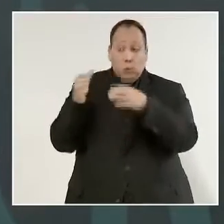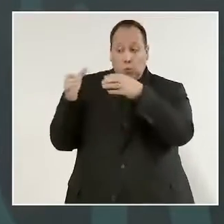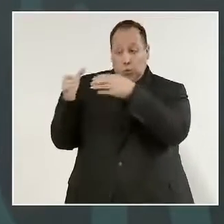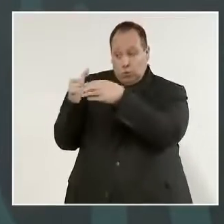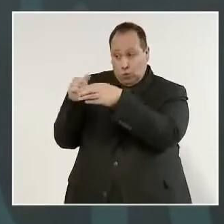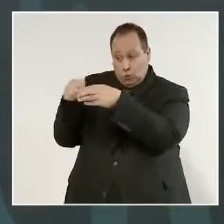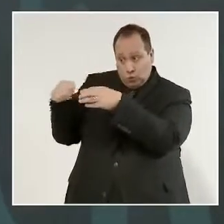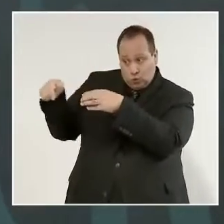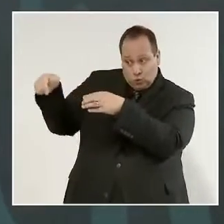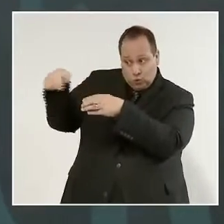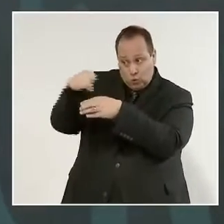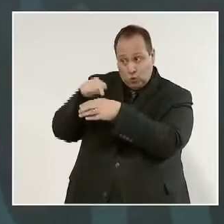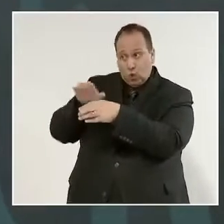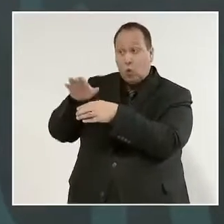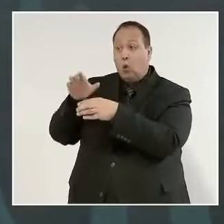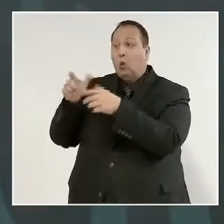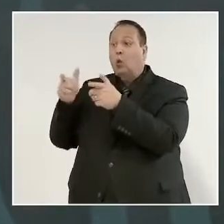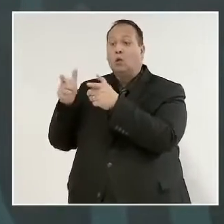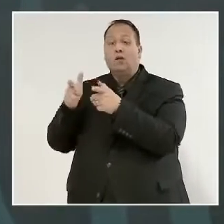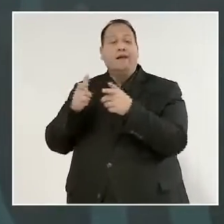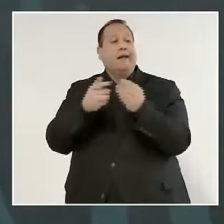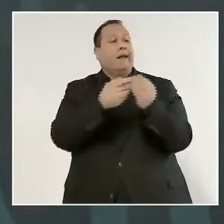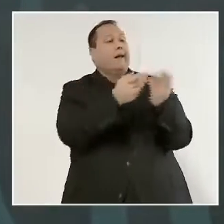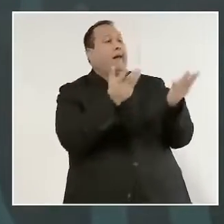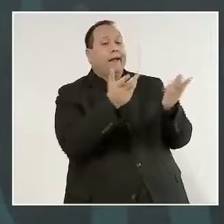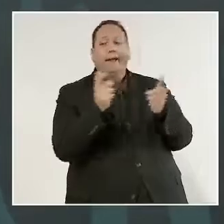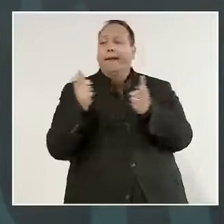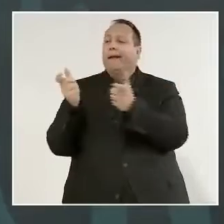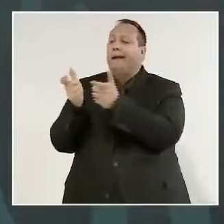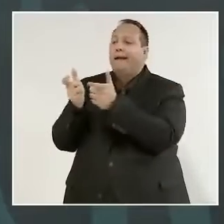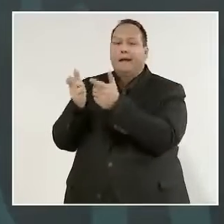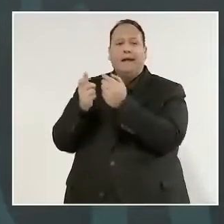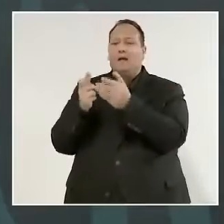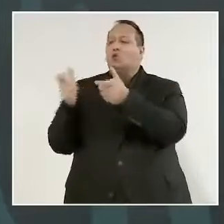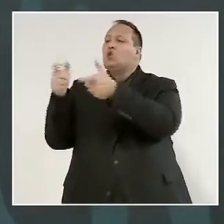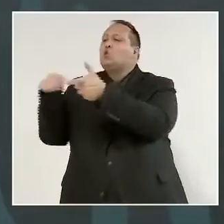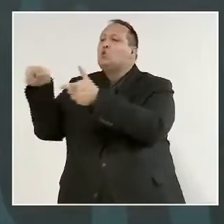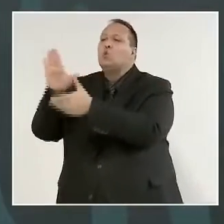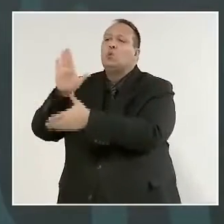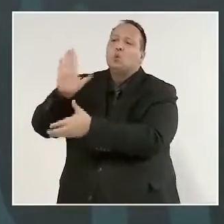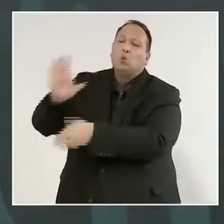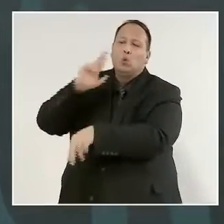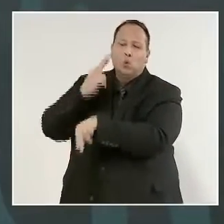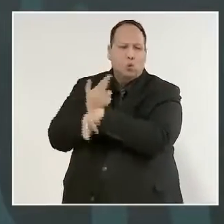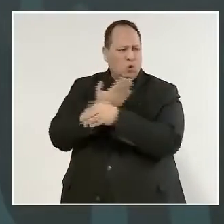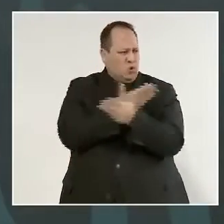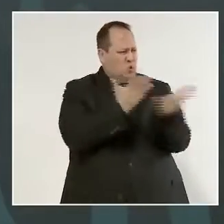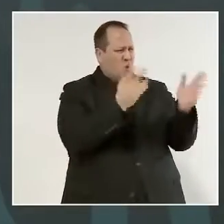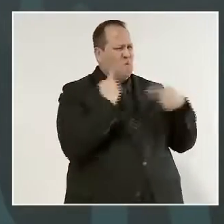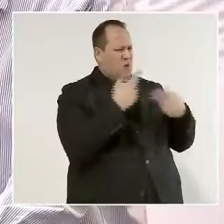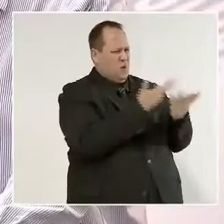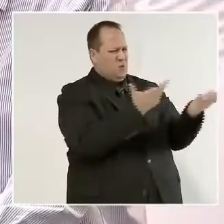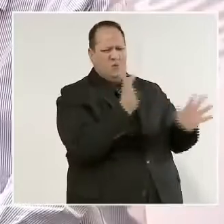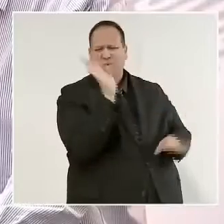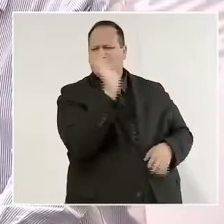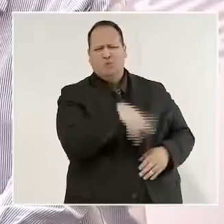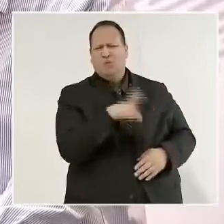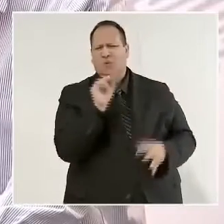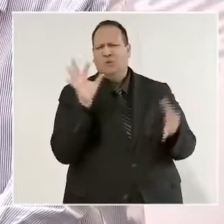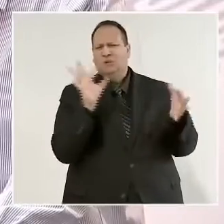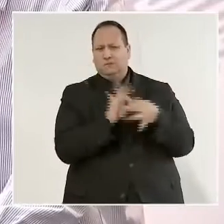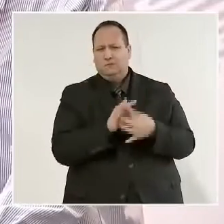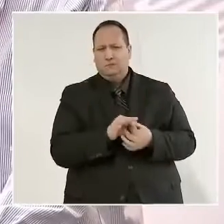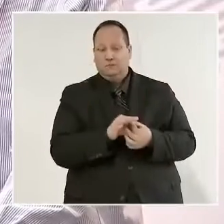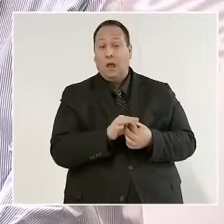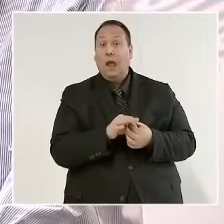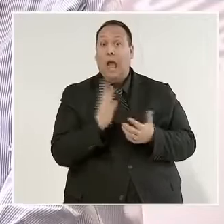asunto de las minorías, no del pueblo. Por eso se